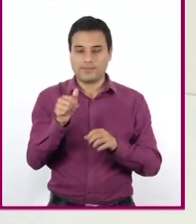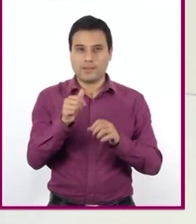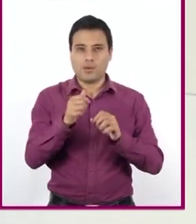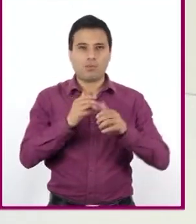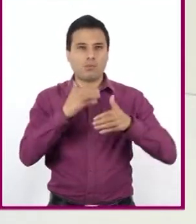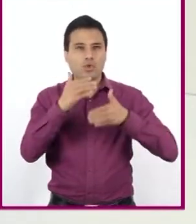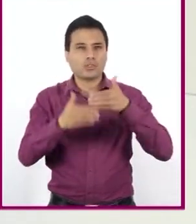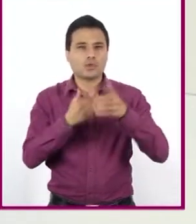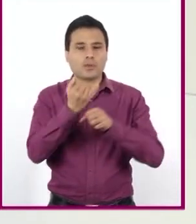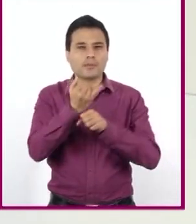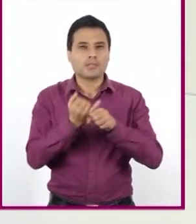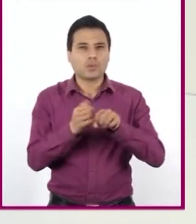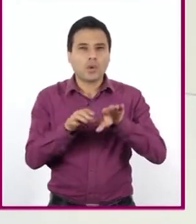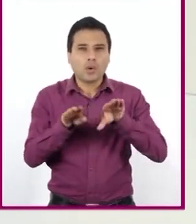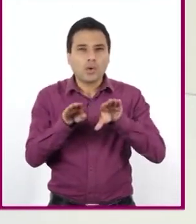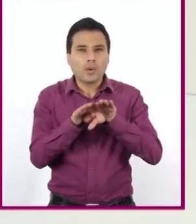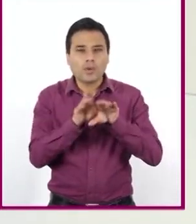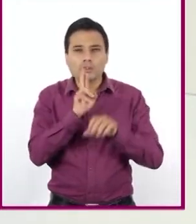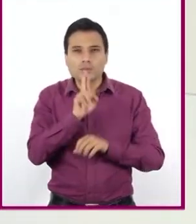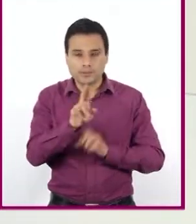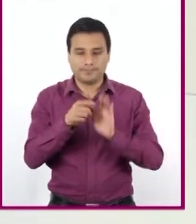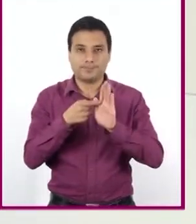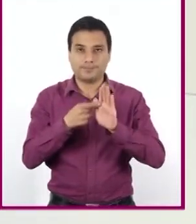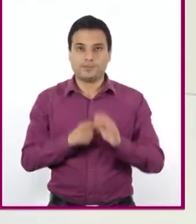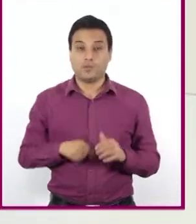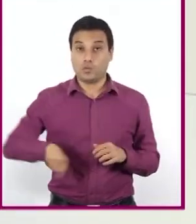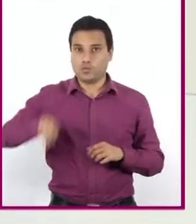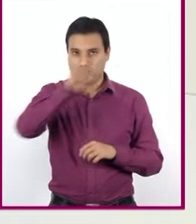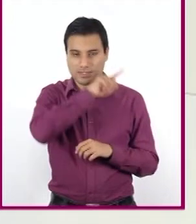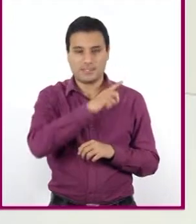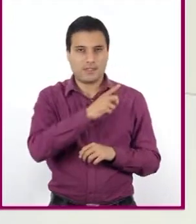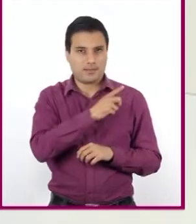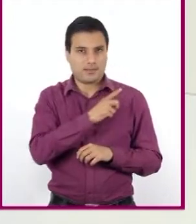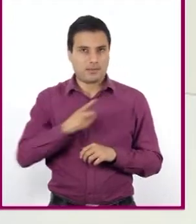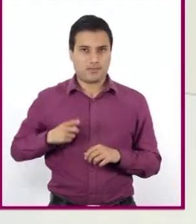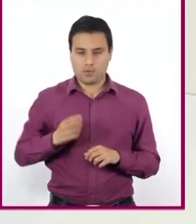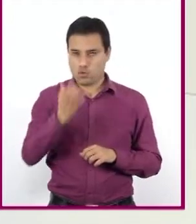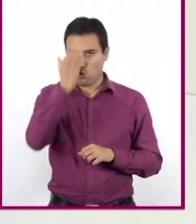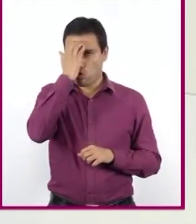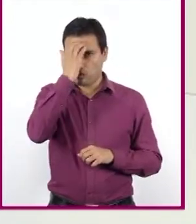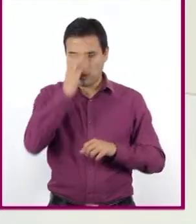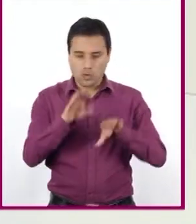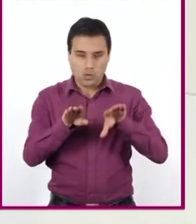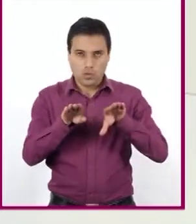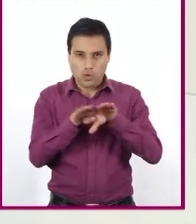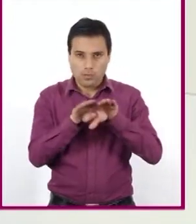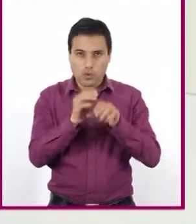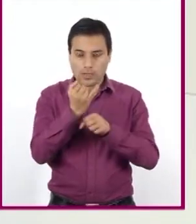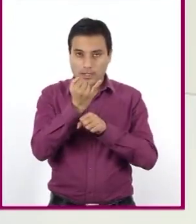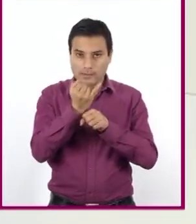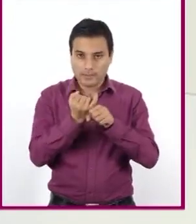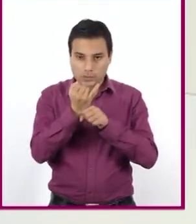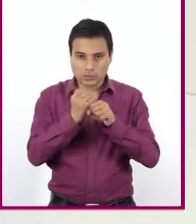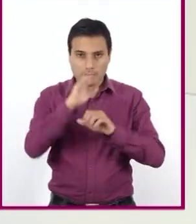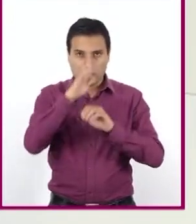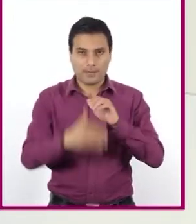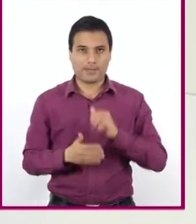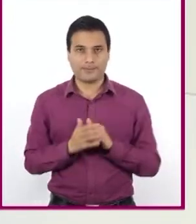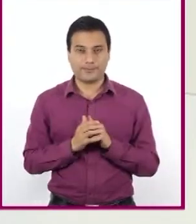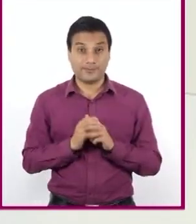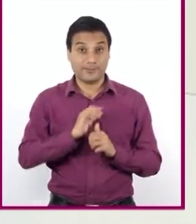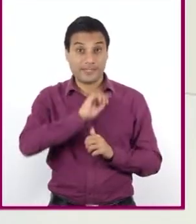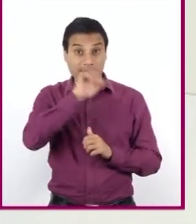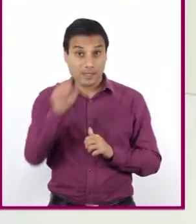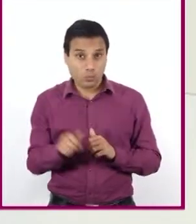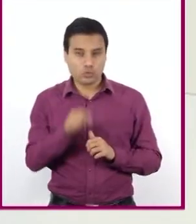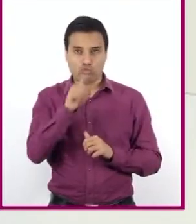intención es que ustedes tengan los conocimientos y habilidades para concluir su investigación histórica, construir una